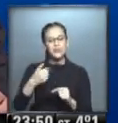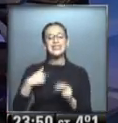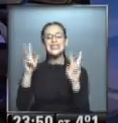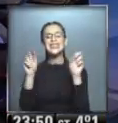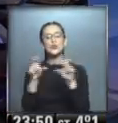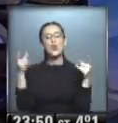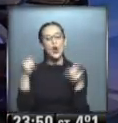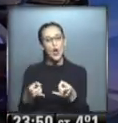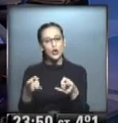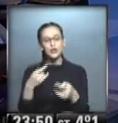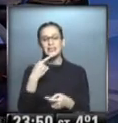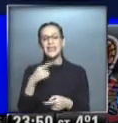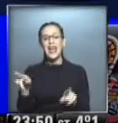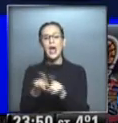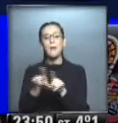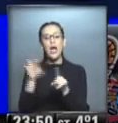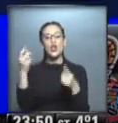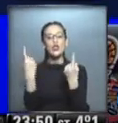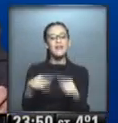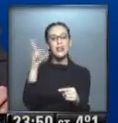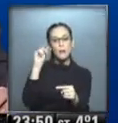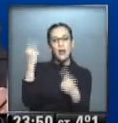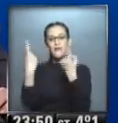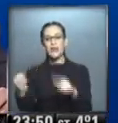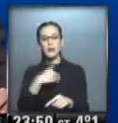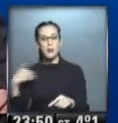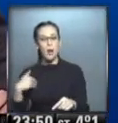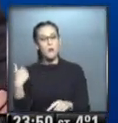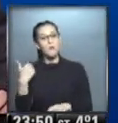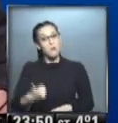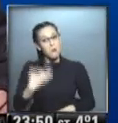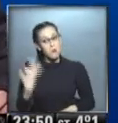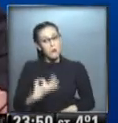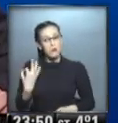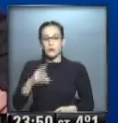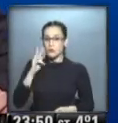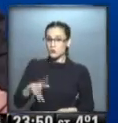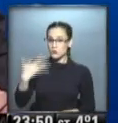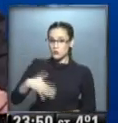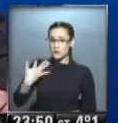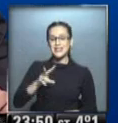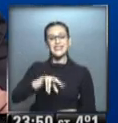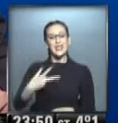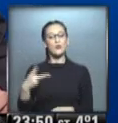Maxi. Hermanos de distinto padre y madre. ¡Qué tool! ¡Toma! Eso